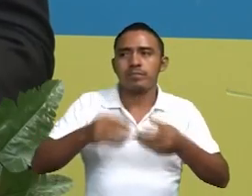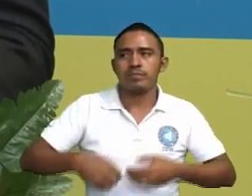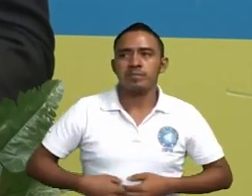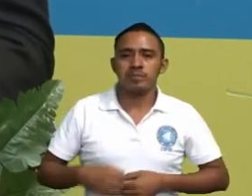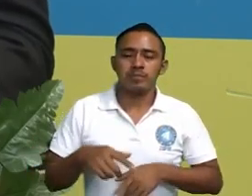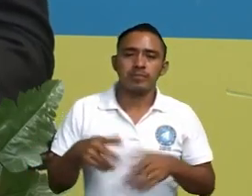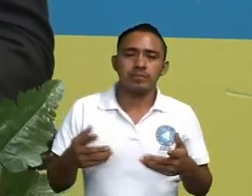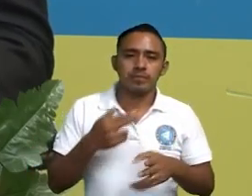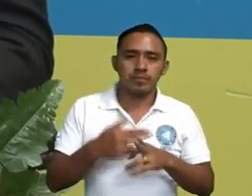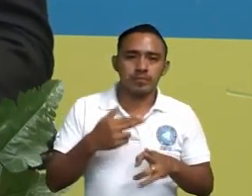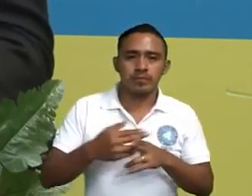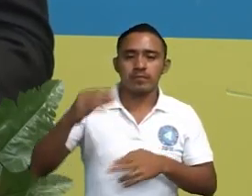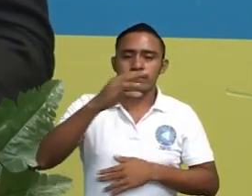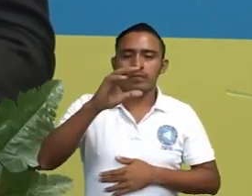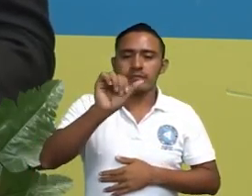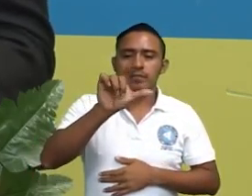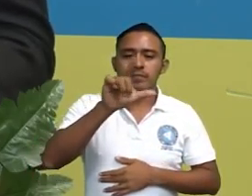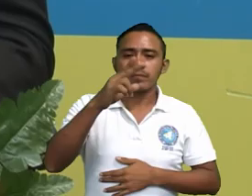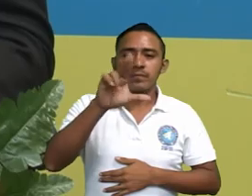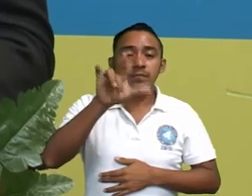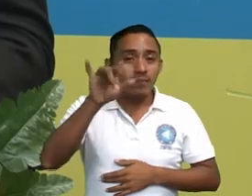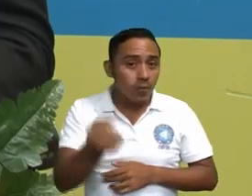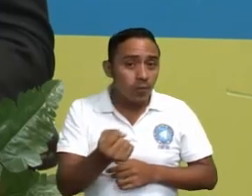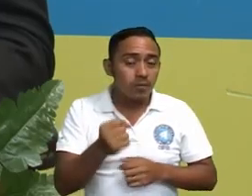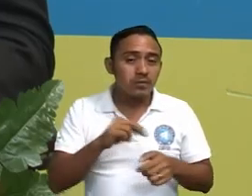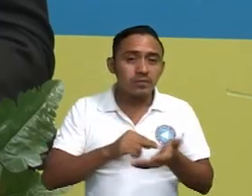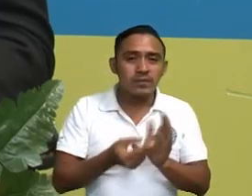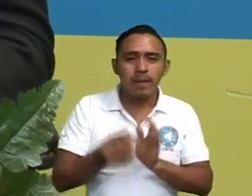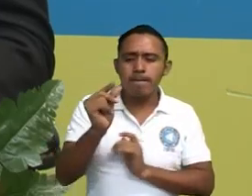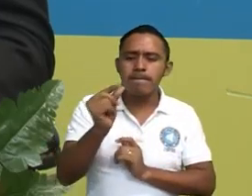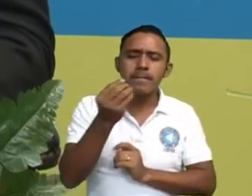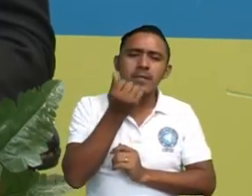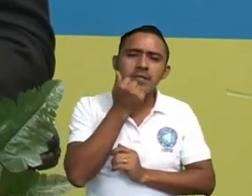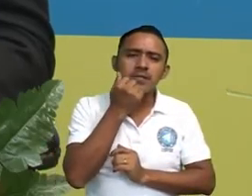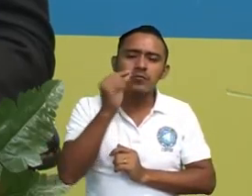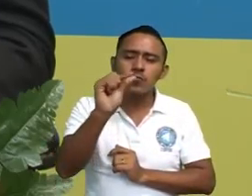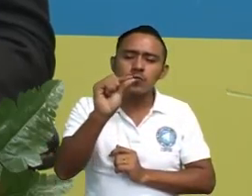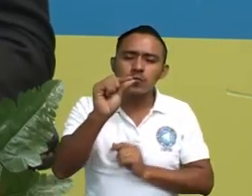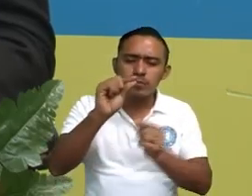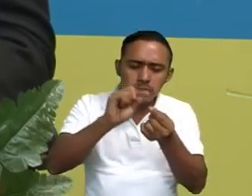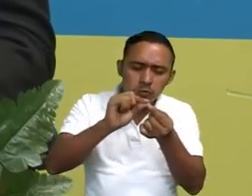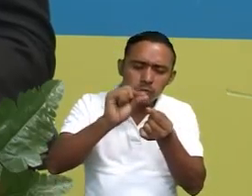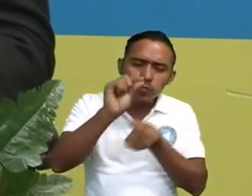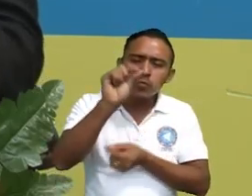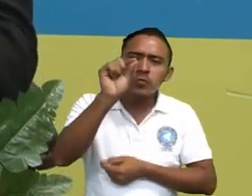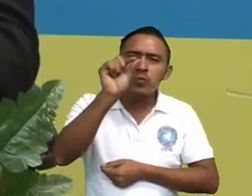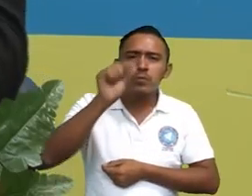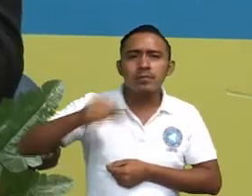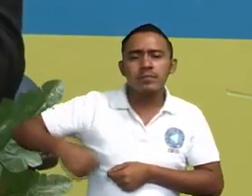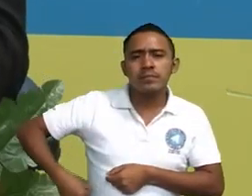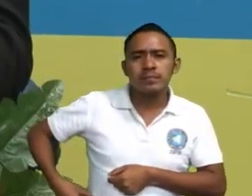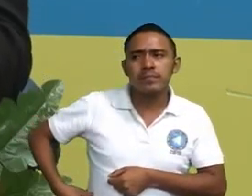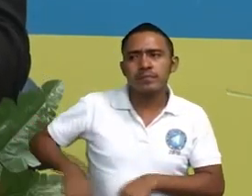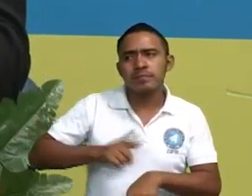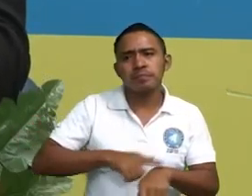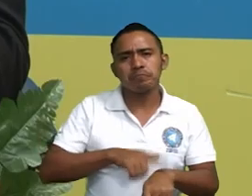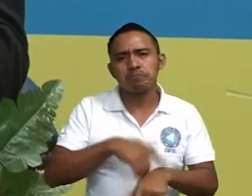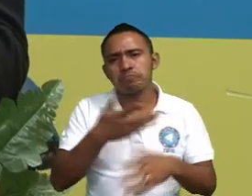entonces los cálculos pequeños. Normalmente se aparecen cálculos pequeños durante un